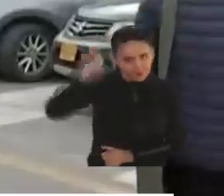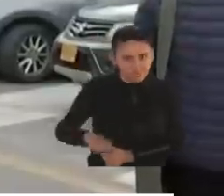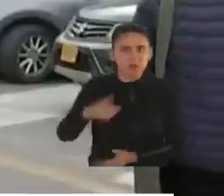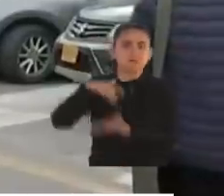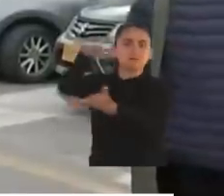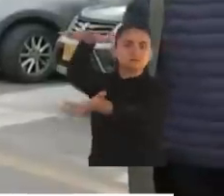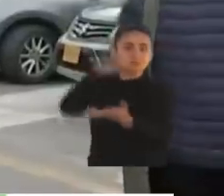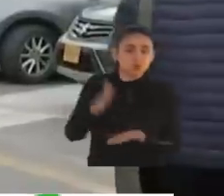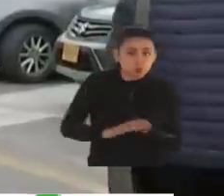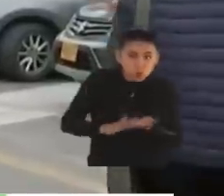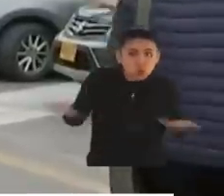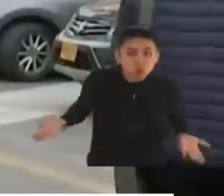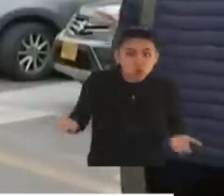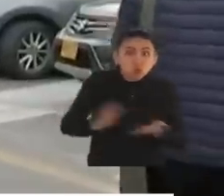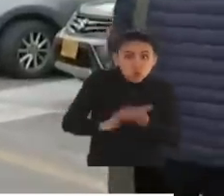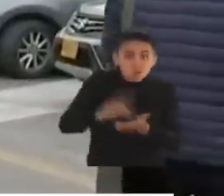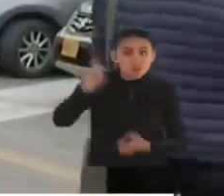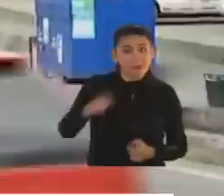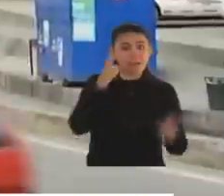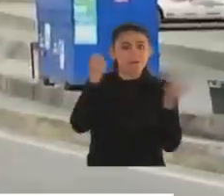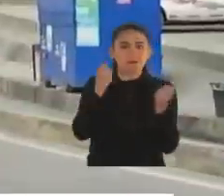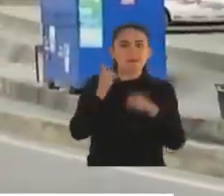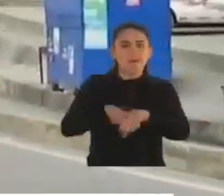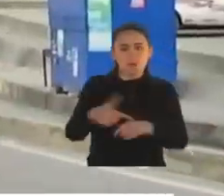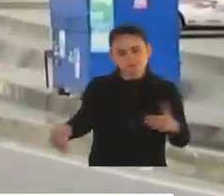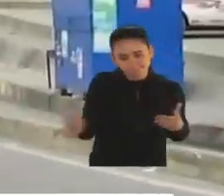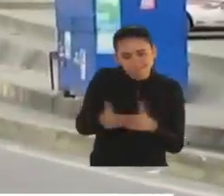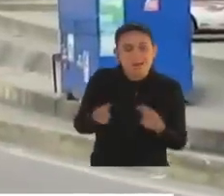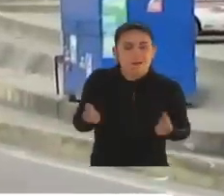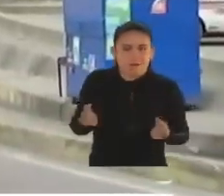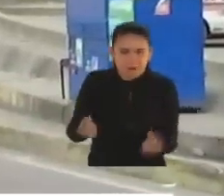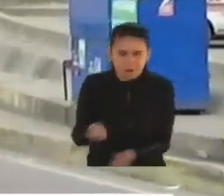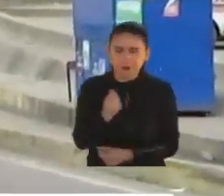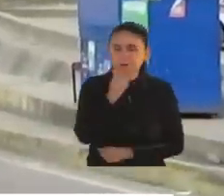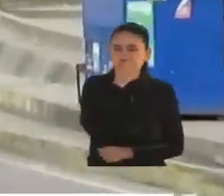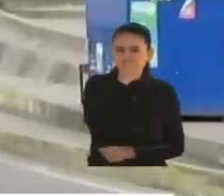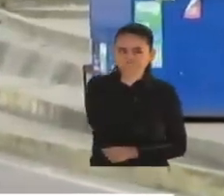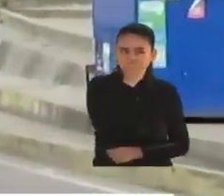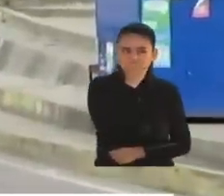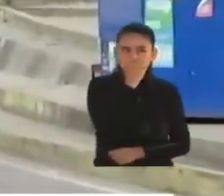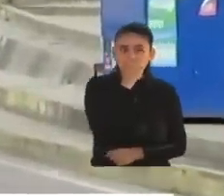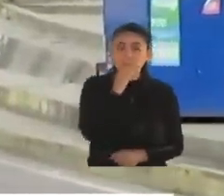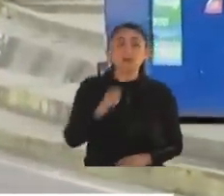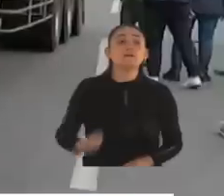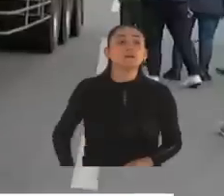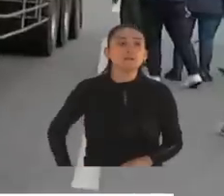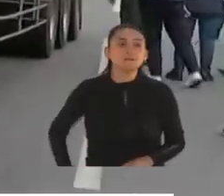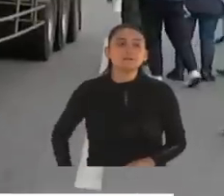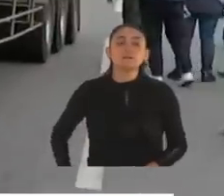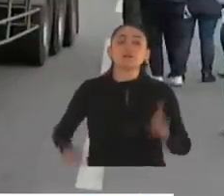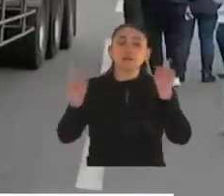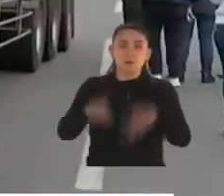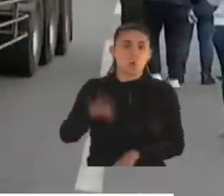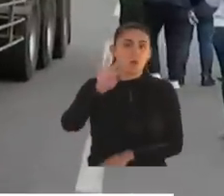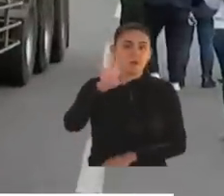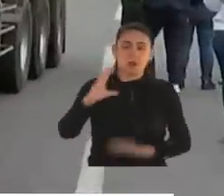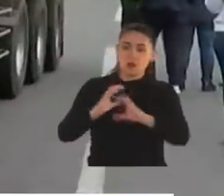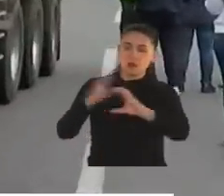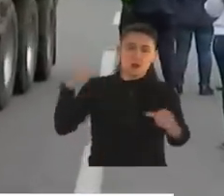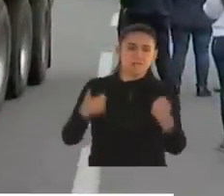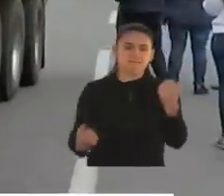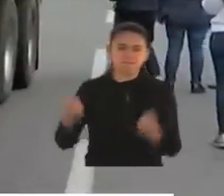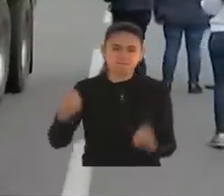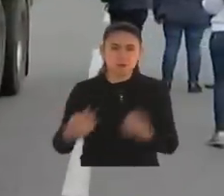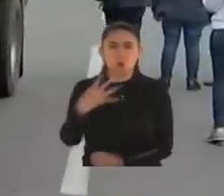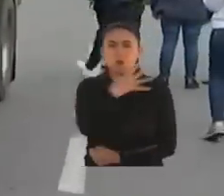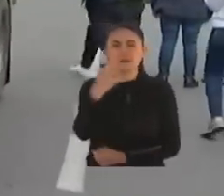estas primeras soluciones que son medidas a corto plazo. En las últimas horas también llegaron procedentes de Ecuador 45 carrotanques con